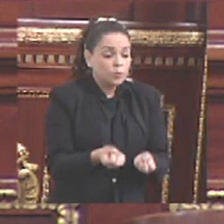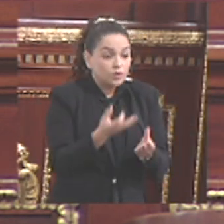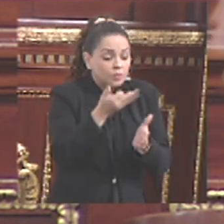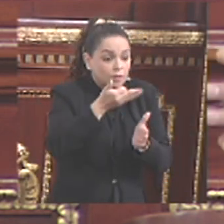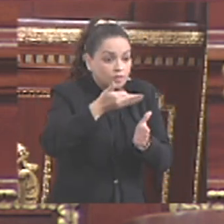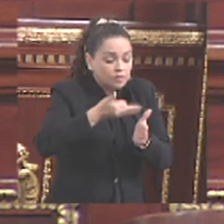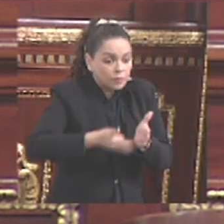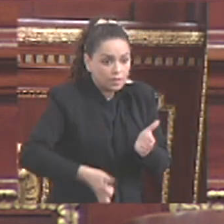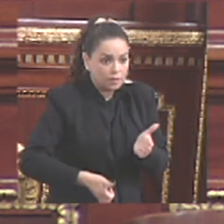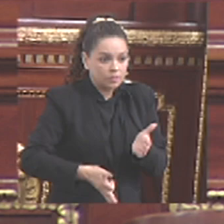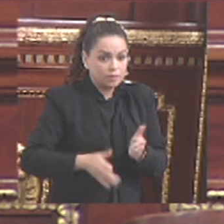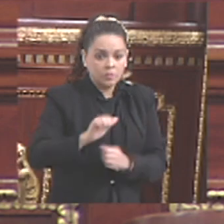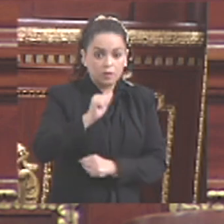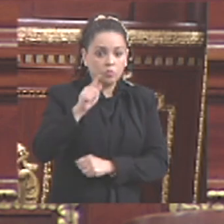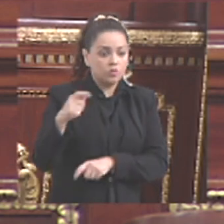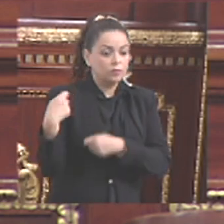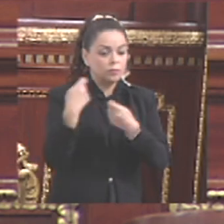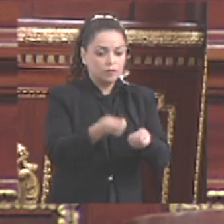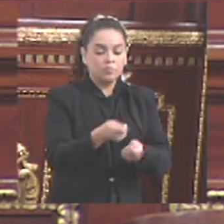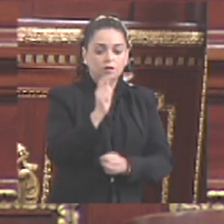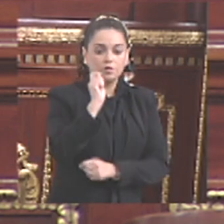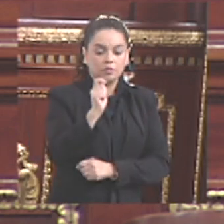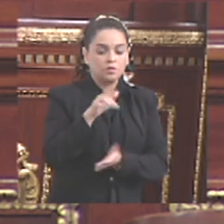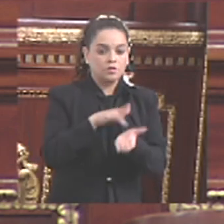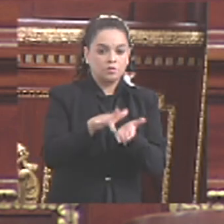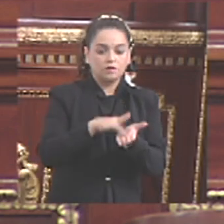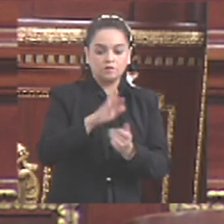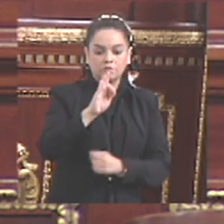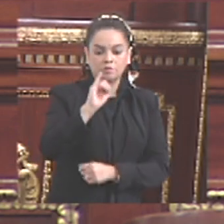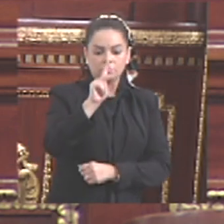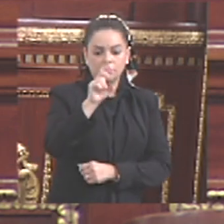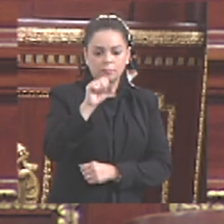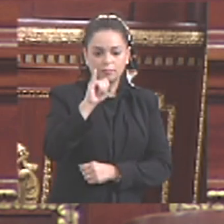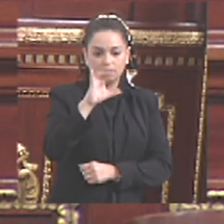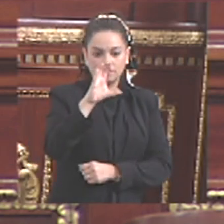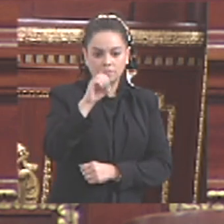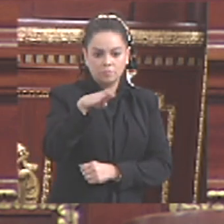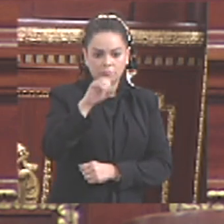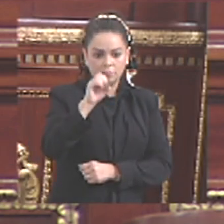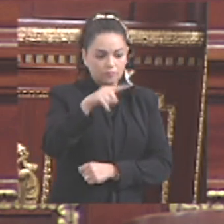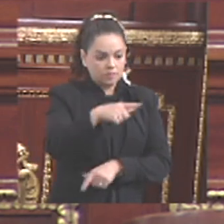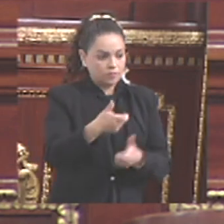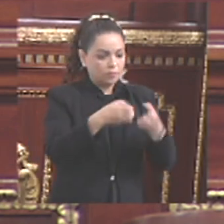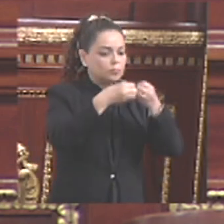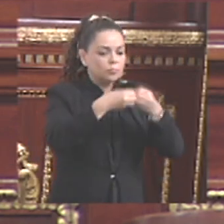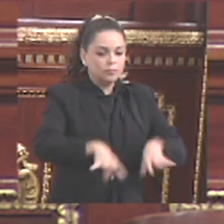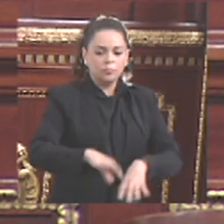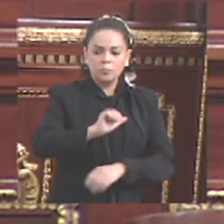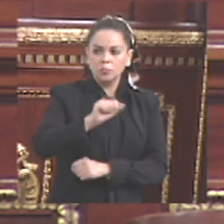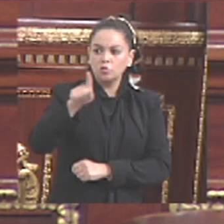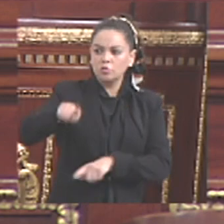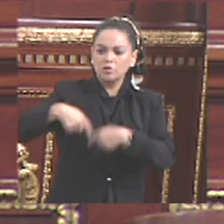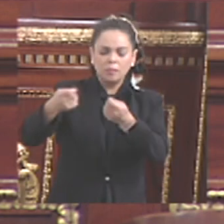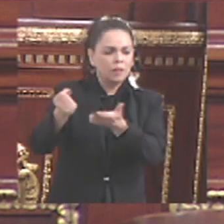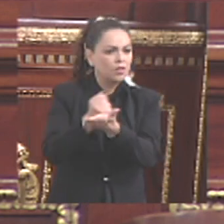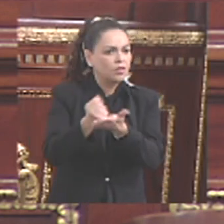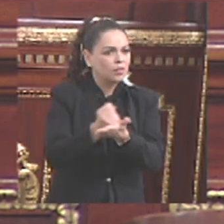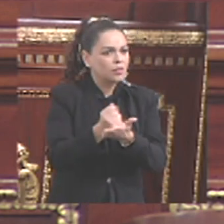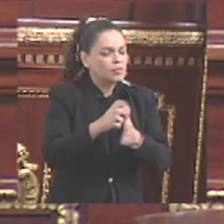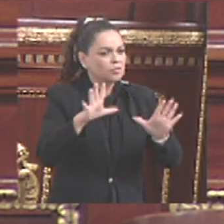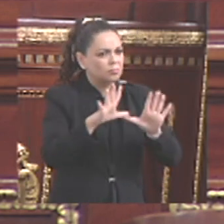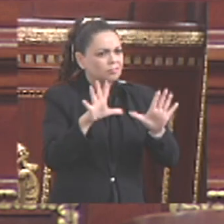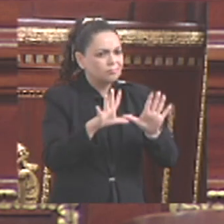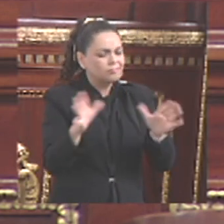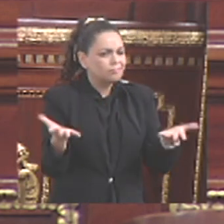con el fideicomiso a fondo perdido y a otros les dieran un crédito del INVI. ¿Por qué, si hay dinero,